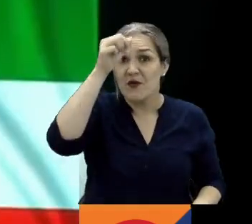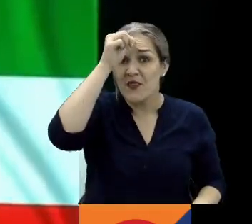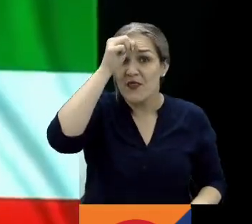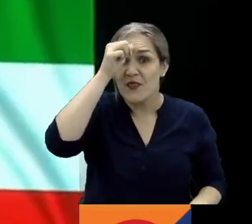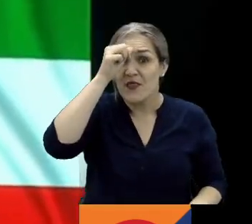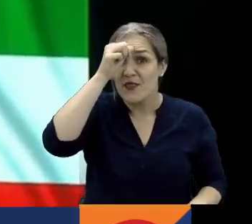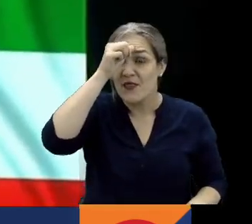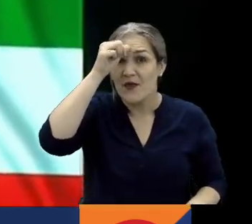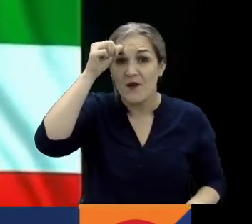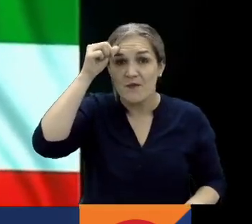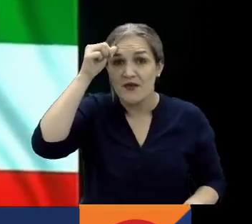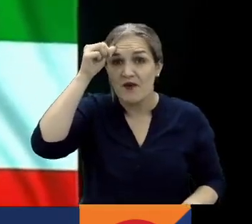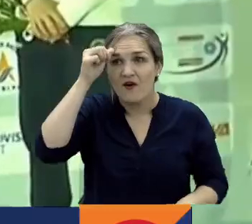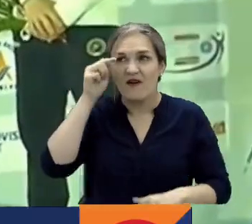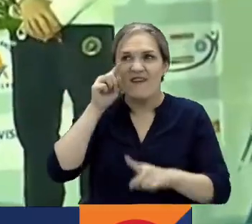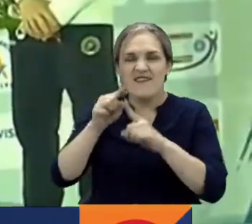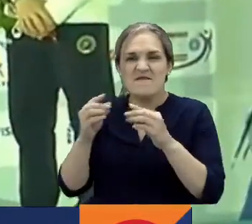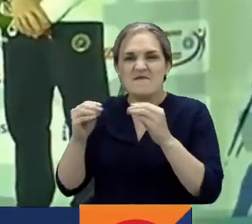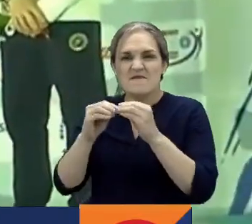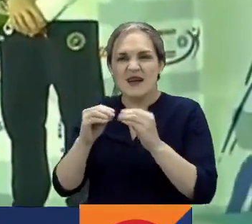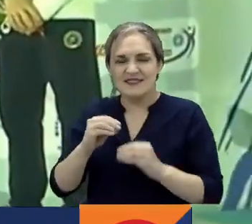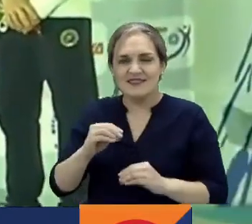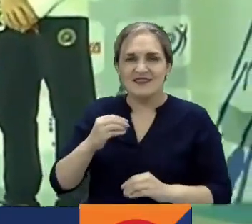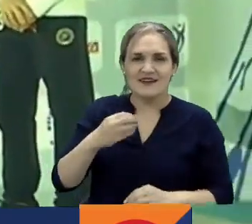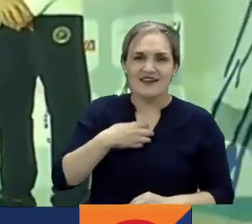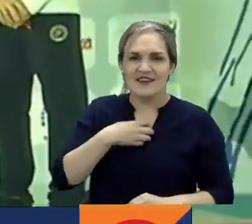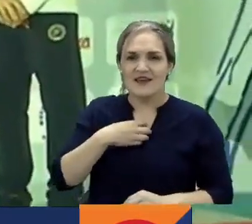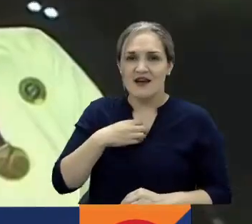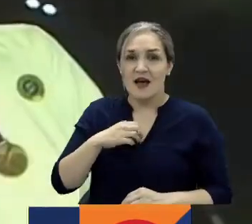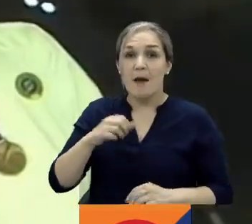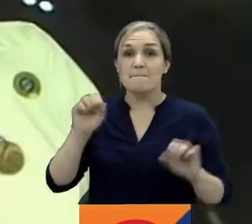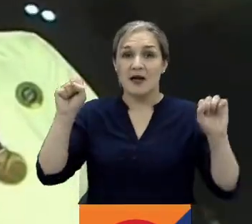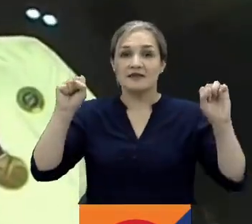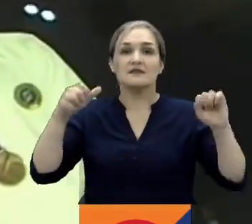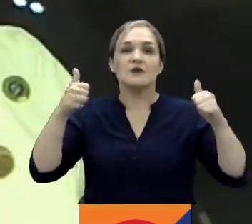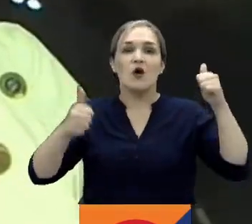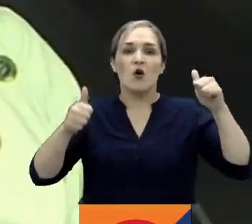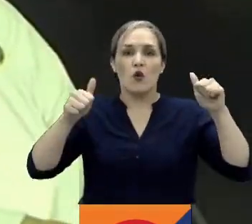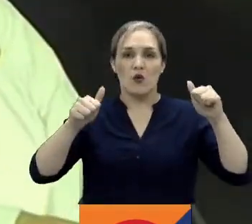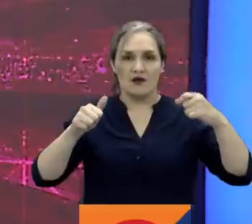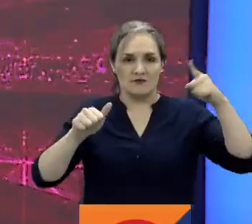gimnasia en Juegos Olímpicos irá por más oros, esta vez en las pruebas de barras paralelas y barra fija.